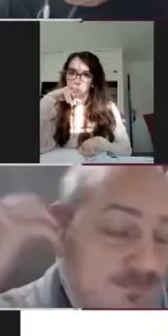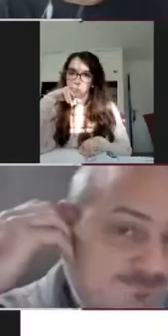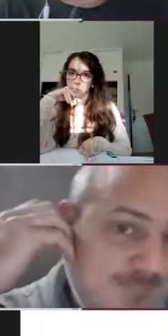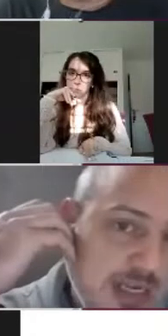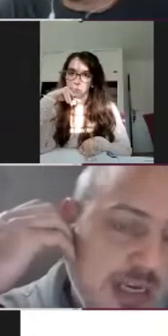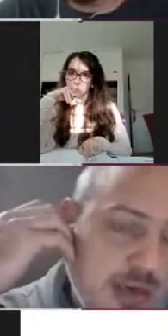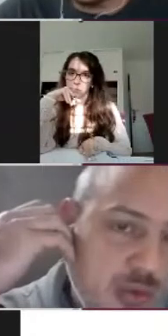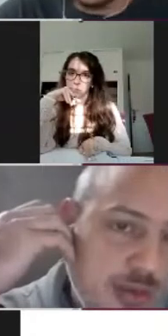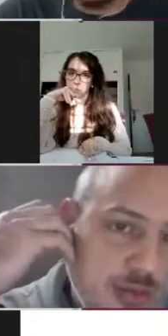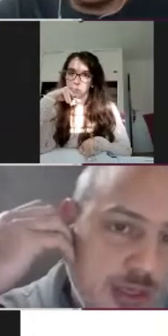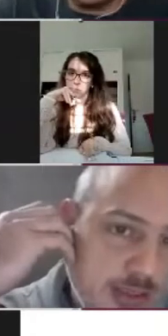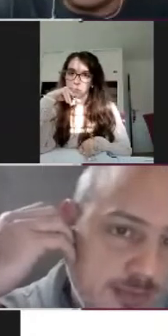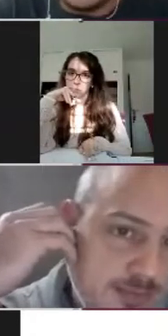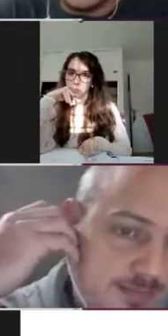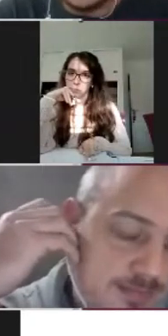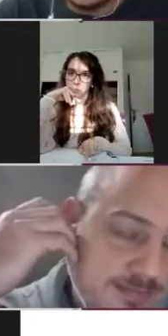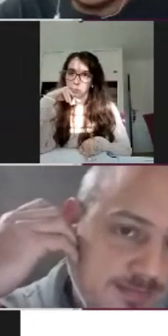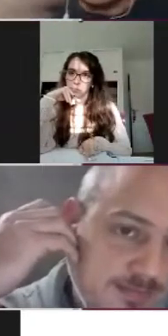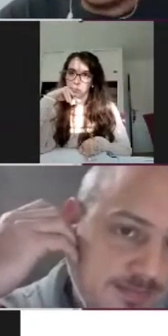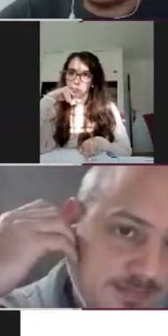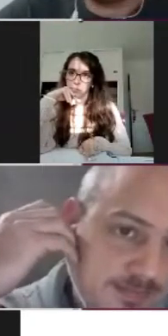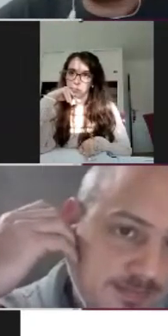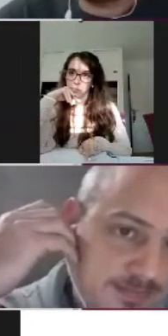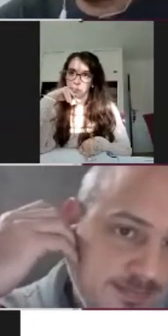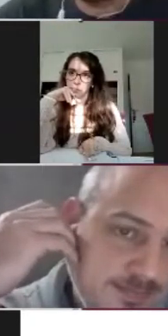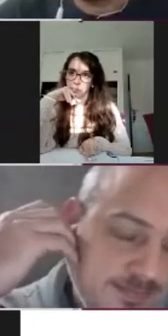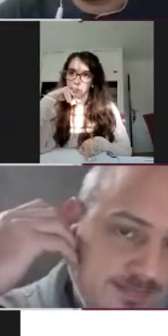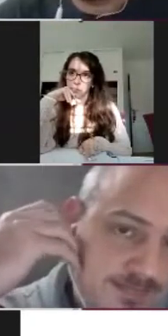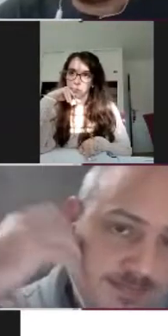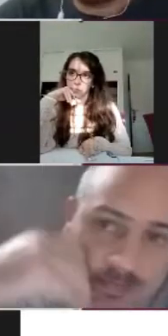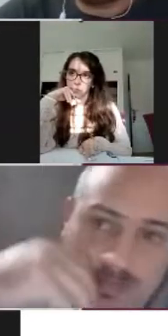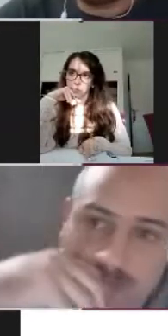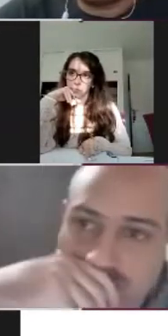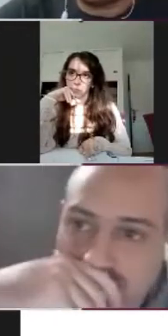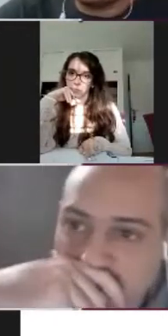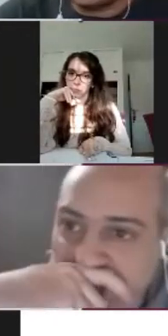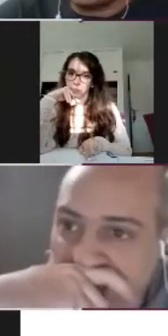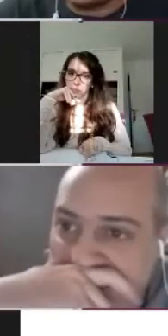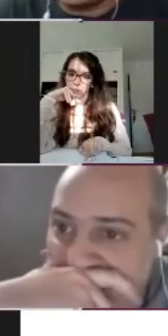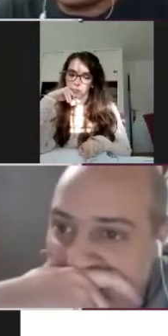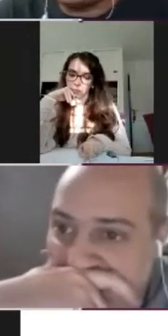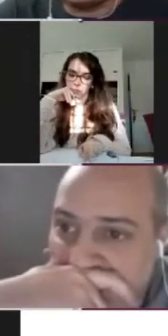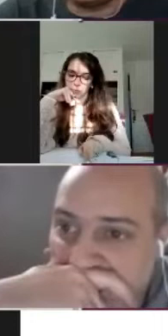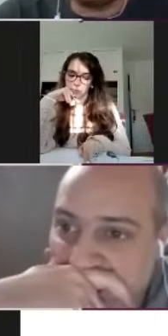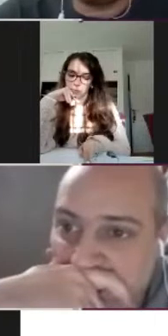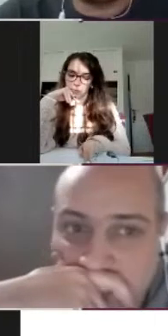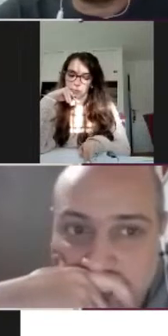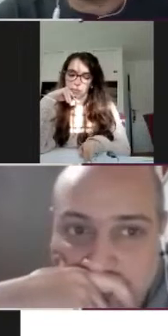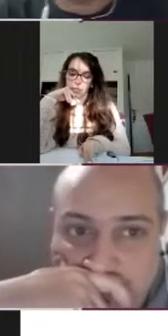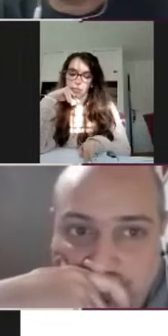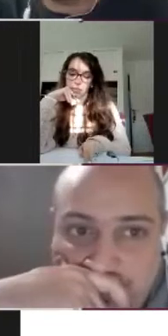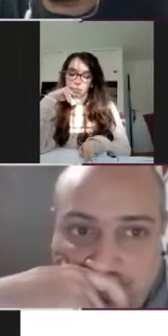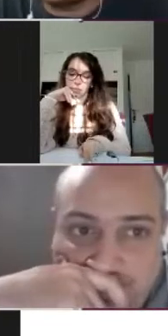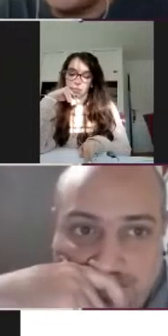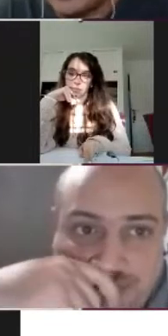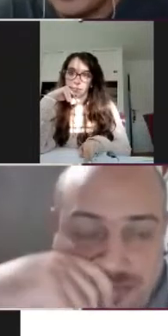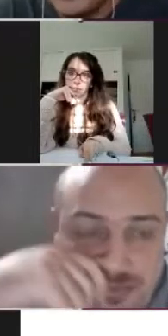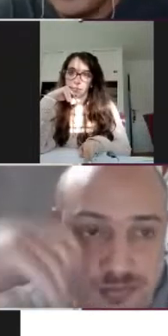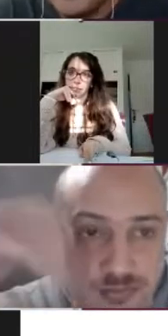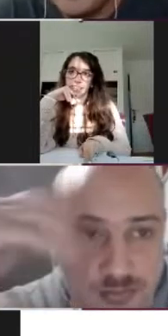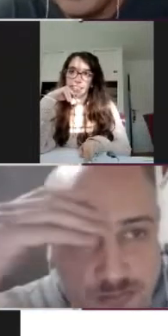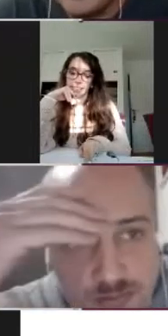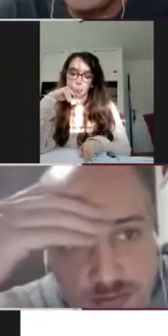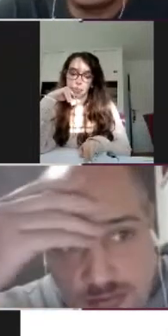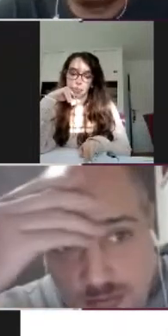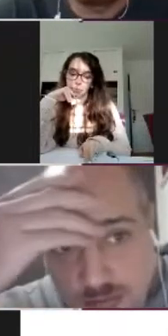no, Por eso está eran mal unas cargado y quiero monedas. empezar de cero desde arriba de todo. Está El bien, dale, primer año dale. que vos tenés, Perdóname. 1975